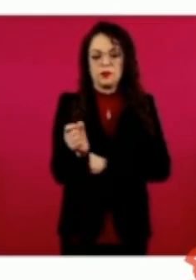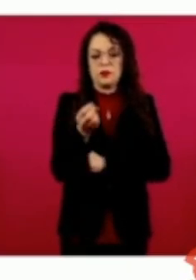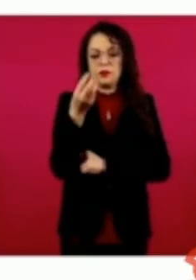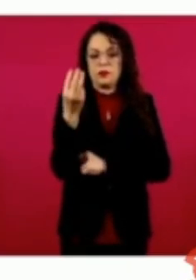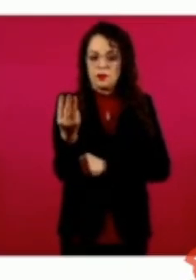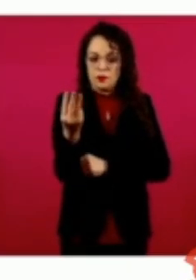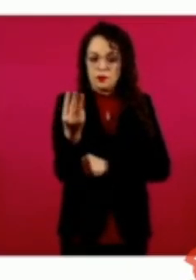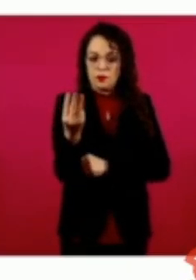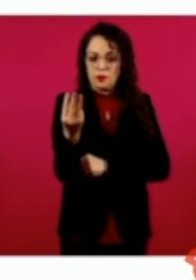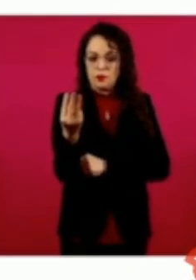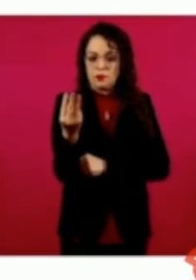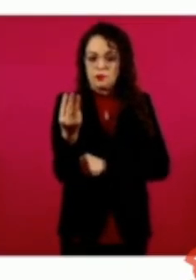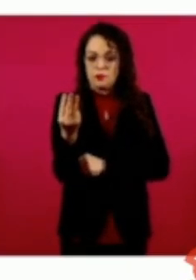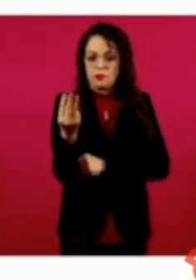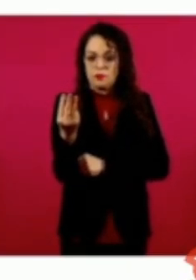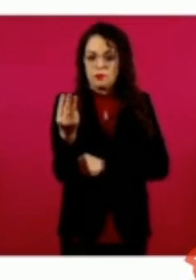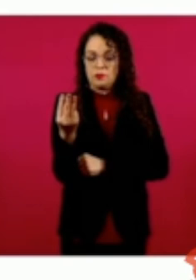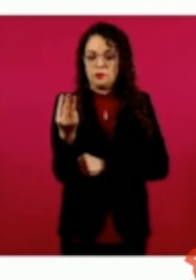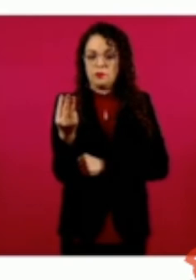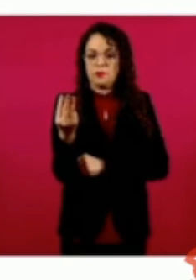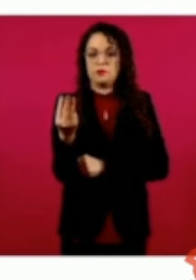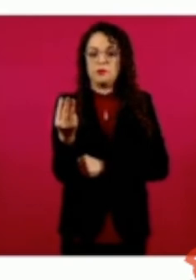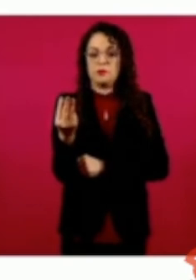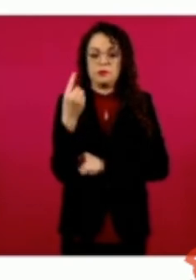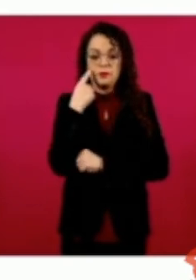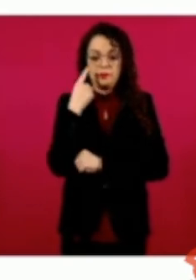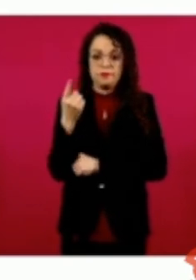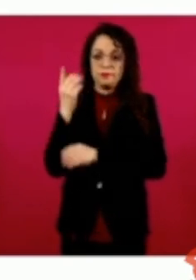Eso de siglará es que...